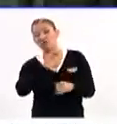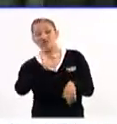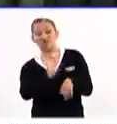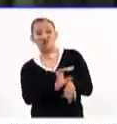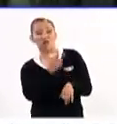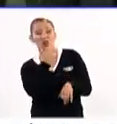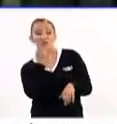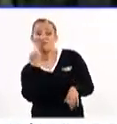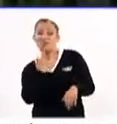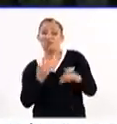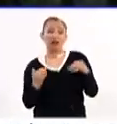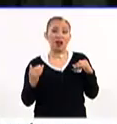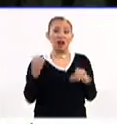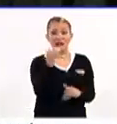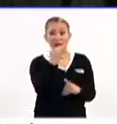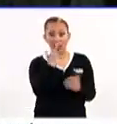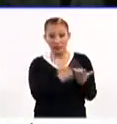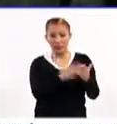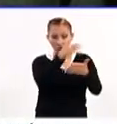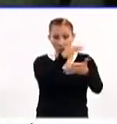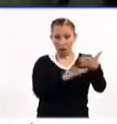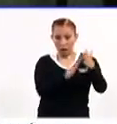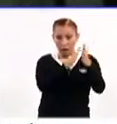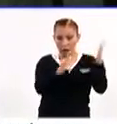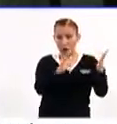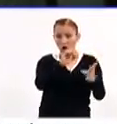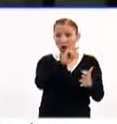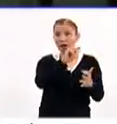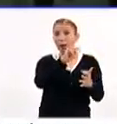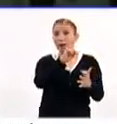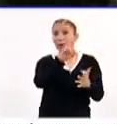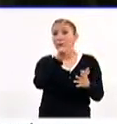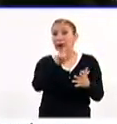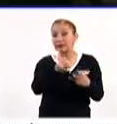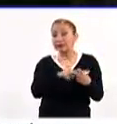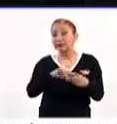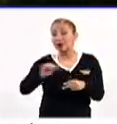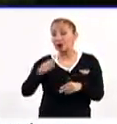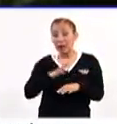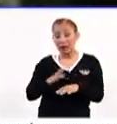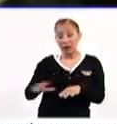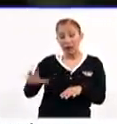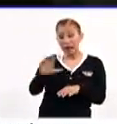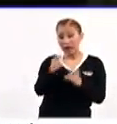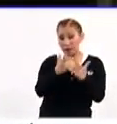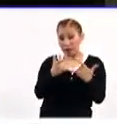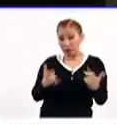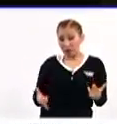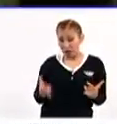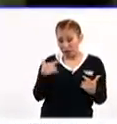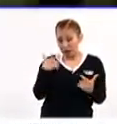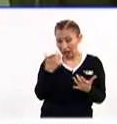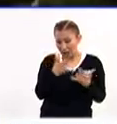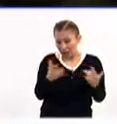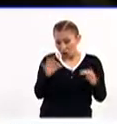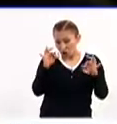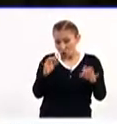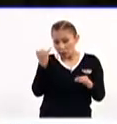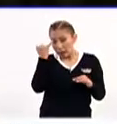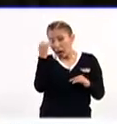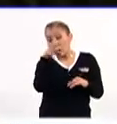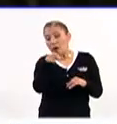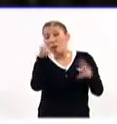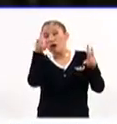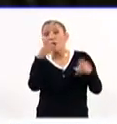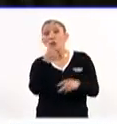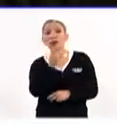la historia en el texto de Octavio Paz, pero también hay otra cosa. En general, la historia la concebimos como un